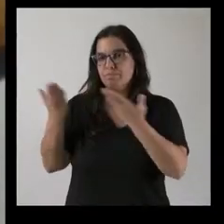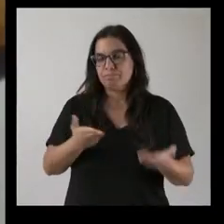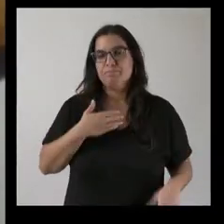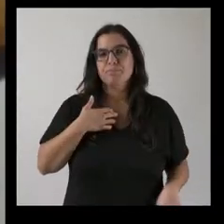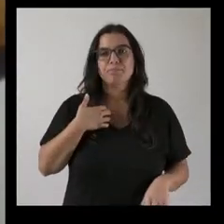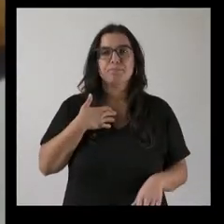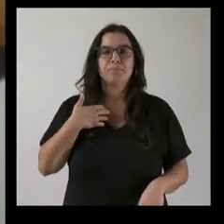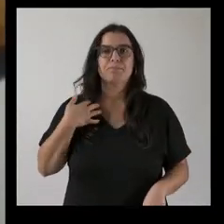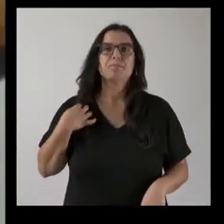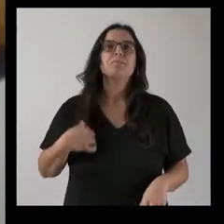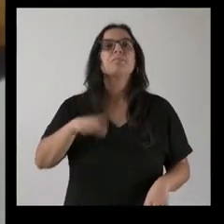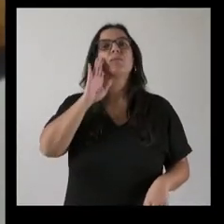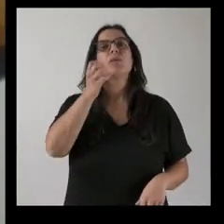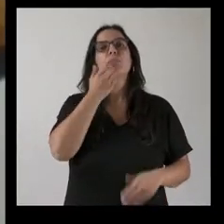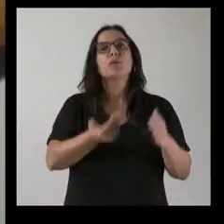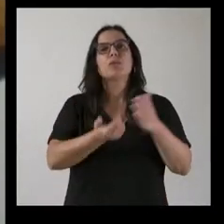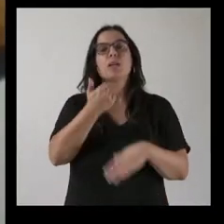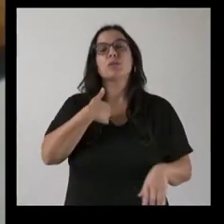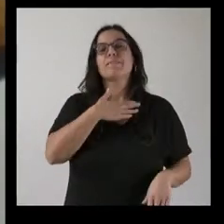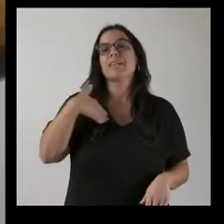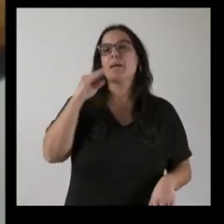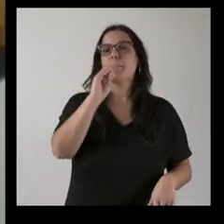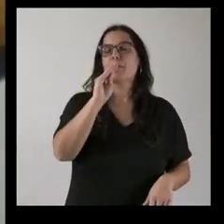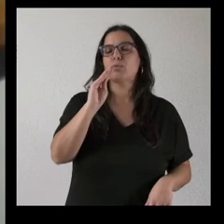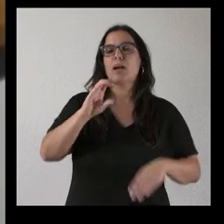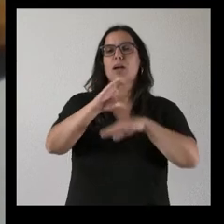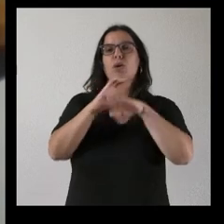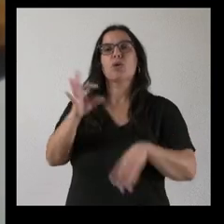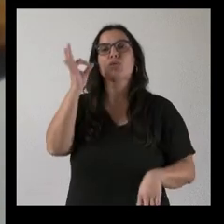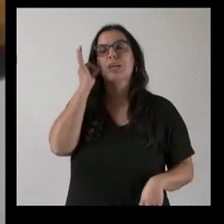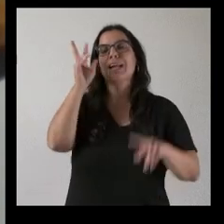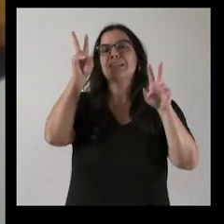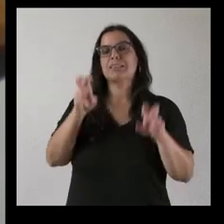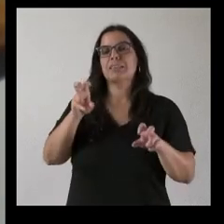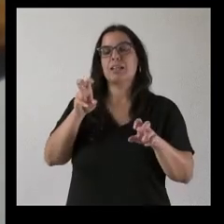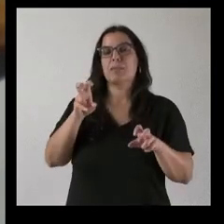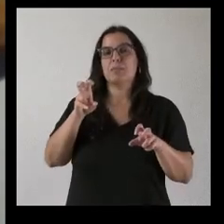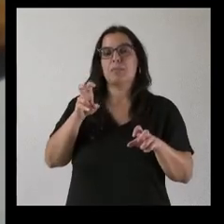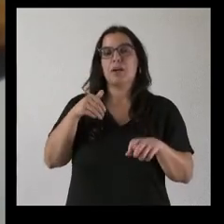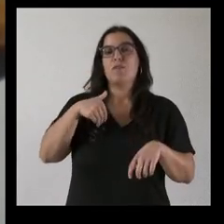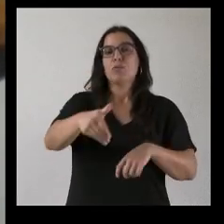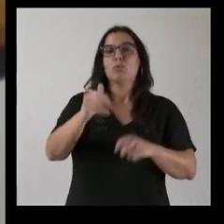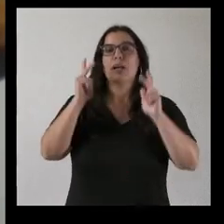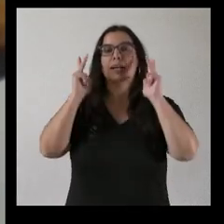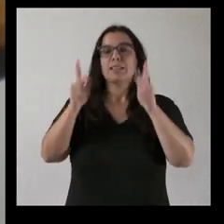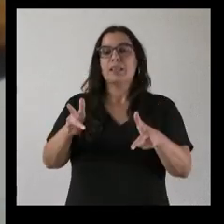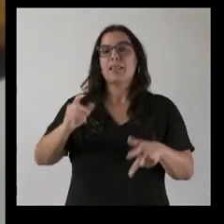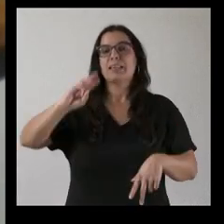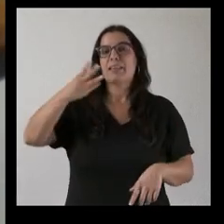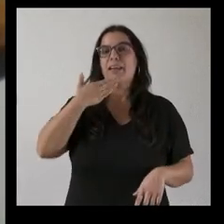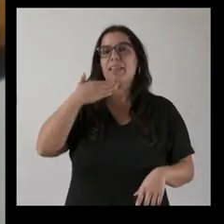Hola buenos días yo quería preguntar a la consejera por el tema de la futura residencia de la tercera edad aquí en Ávila